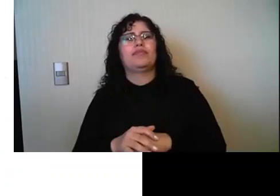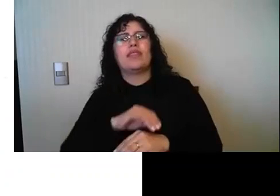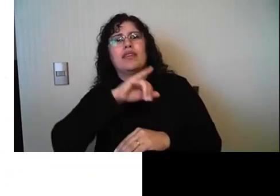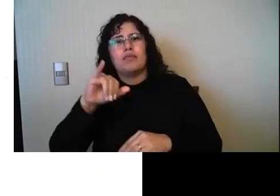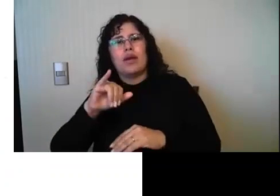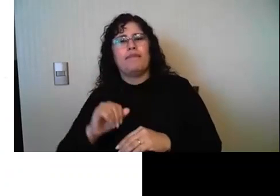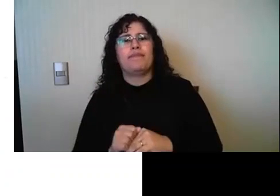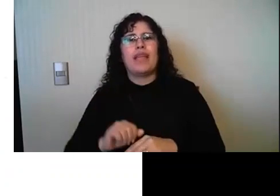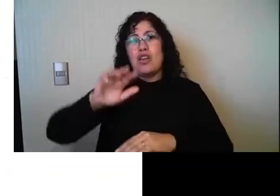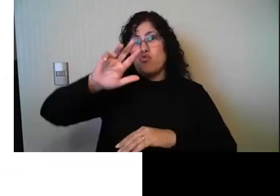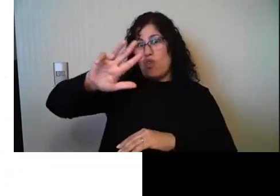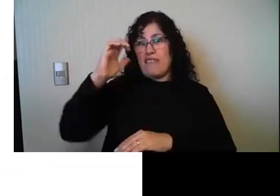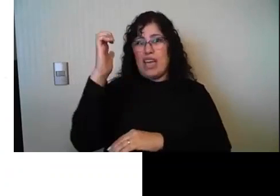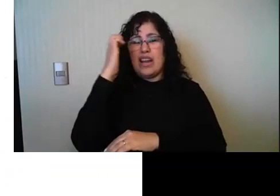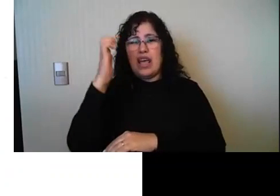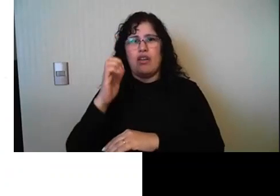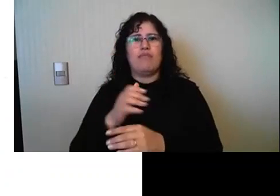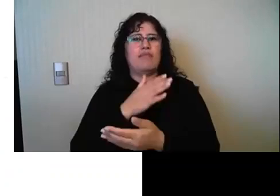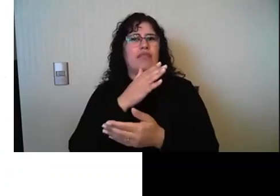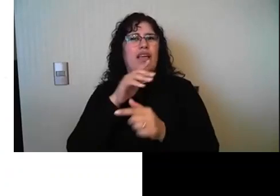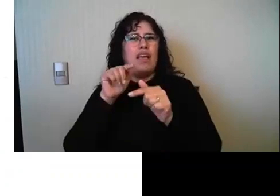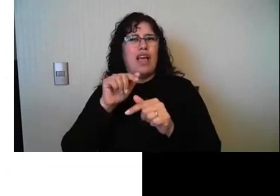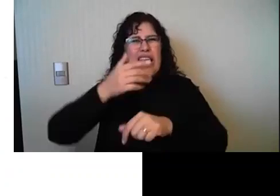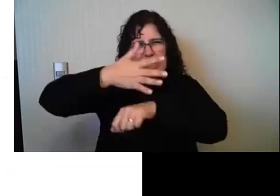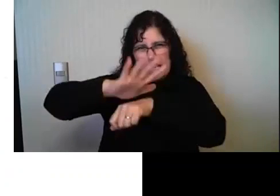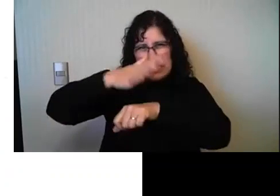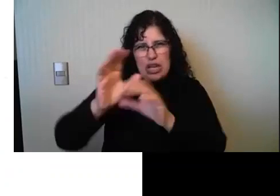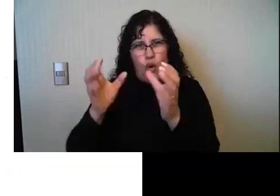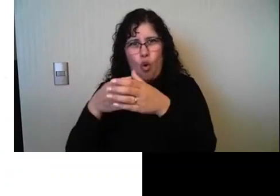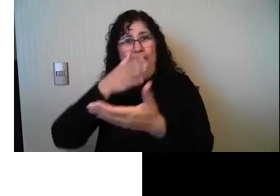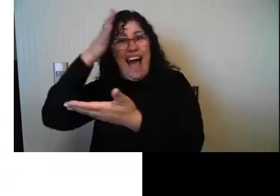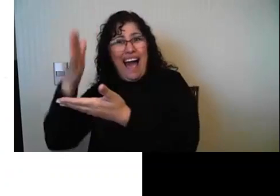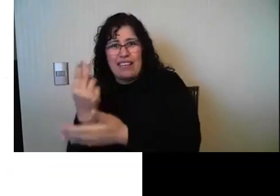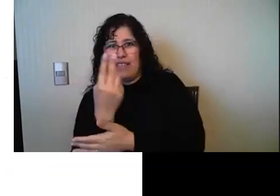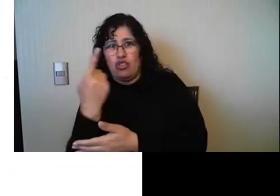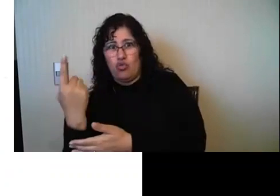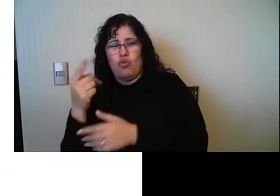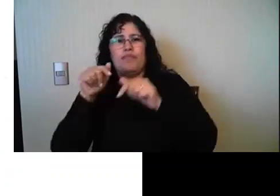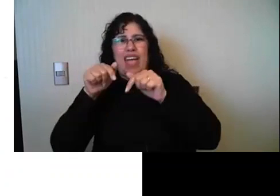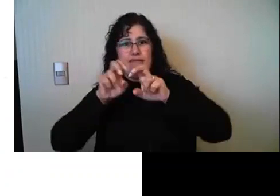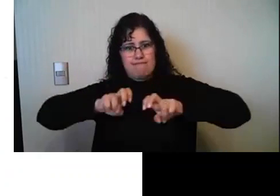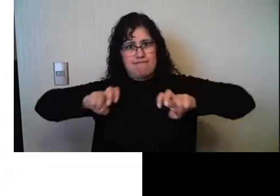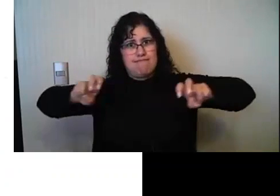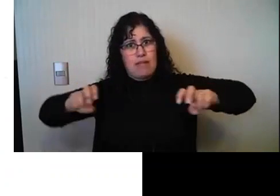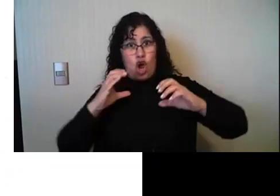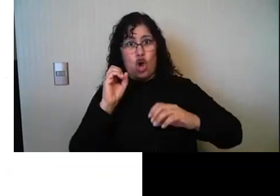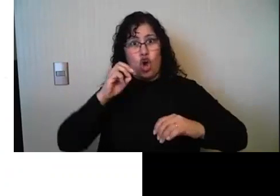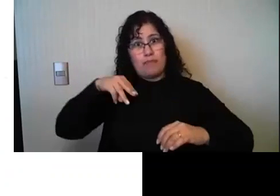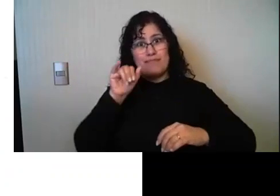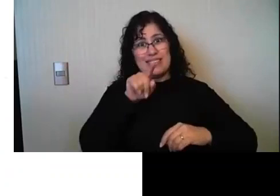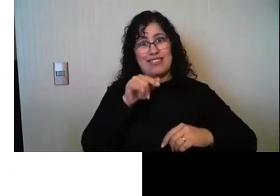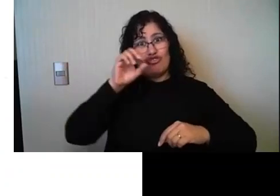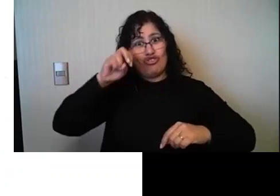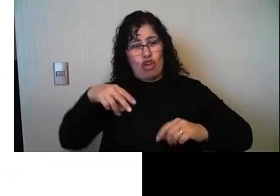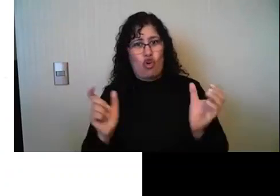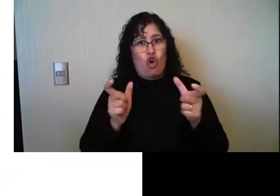15 el día 21. Y en esa instancia va a haber una comisión, ya sea comisión